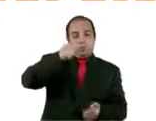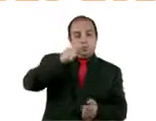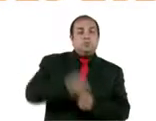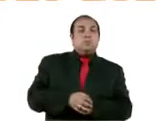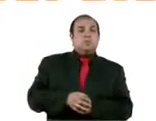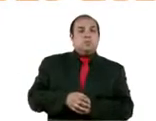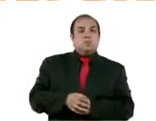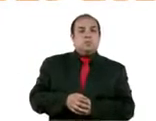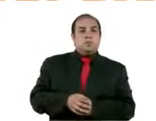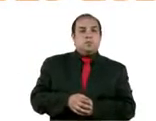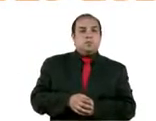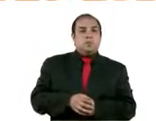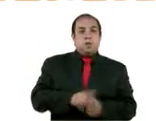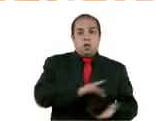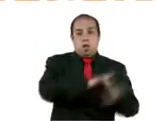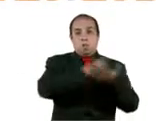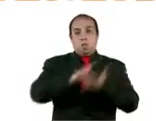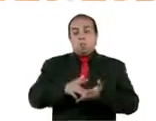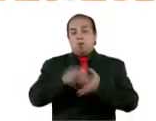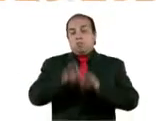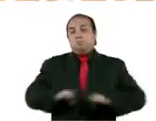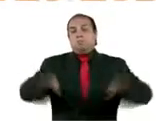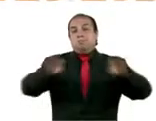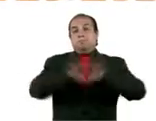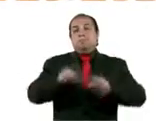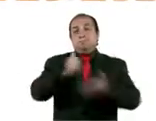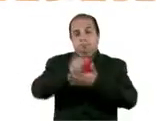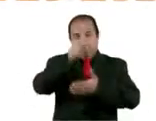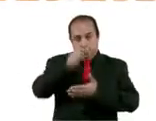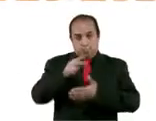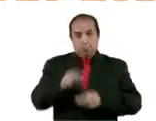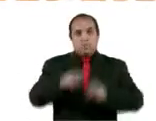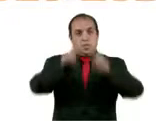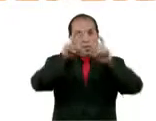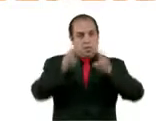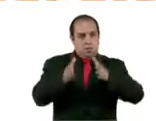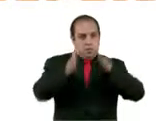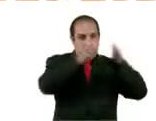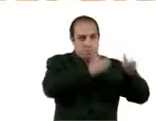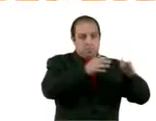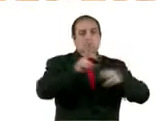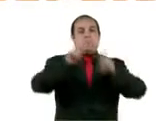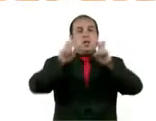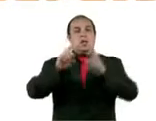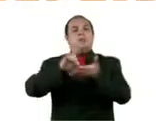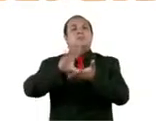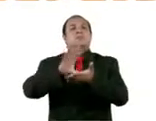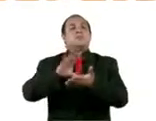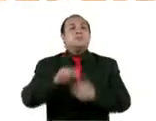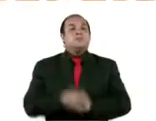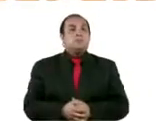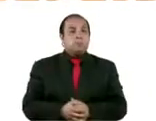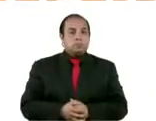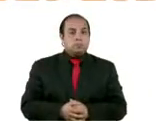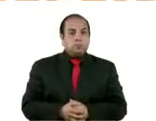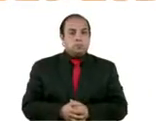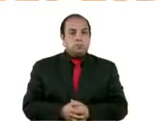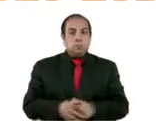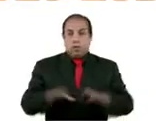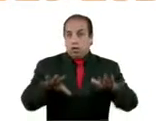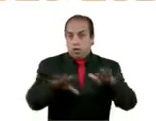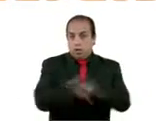gran aportación de la Ciudad de México. Y en el caso de discapacidad, se